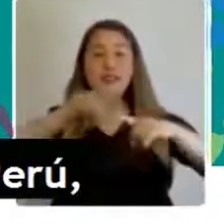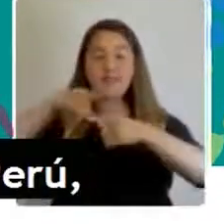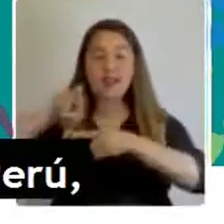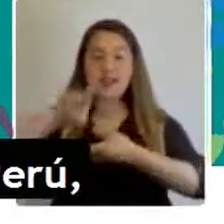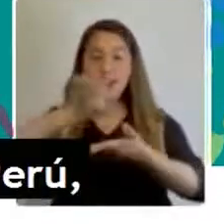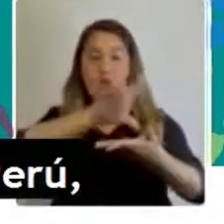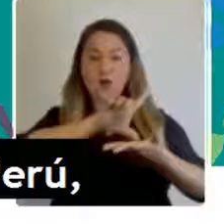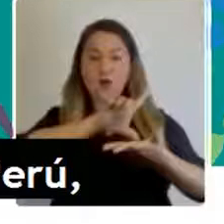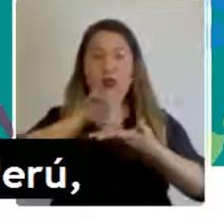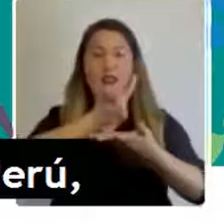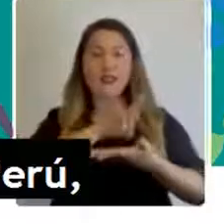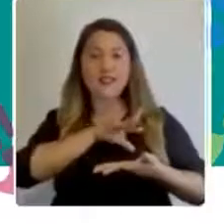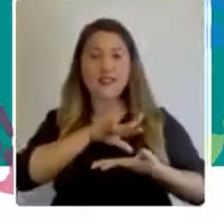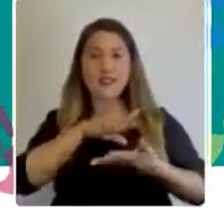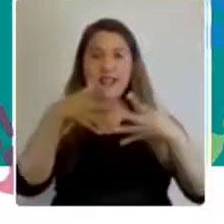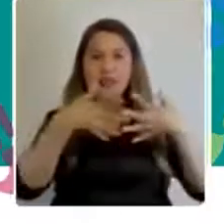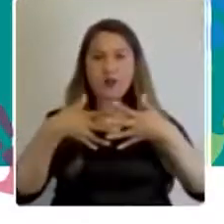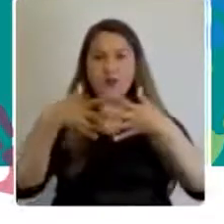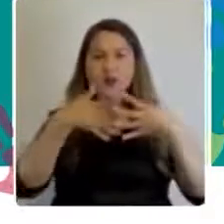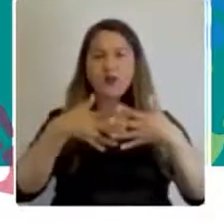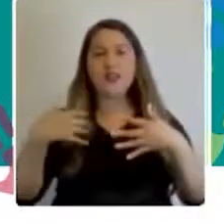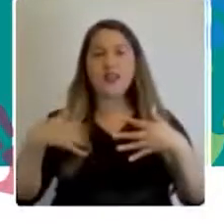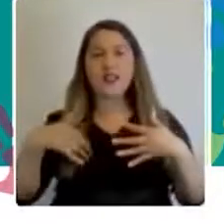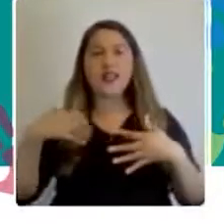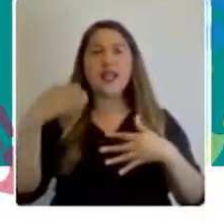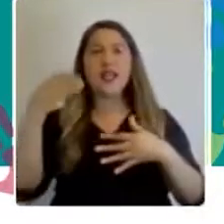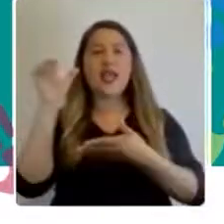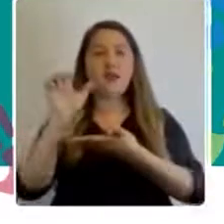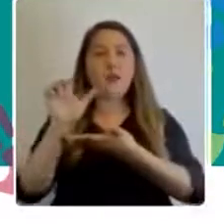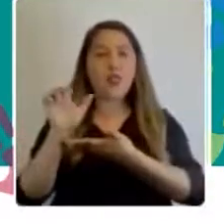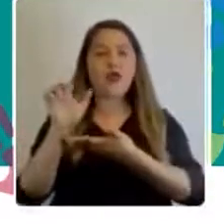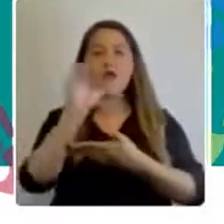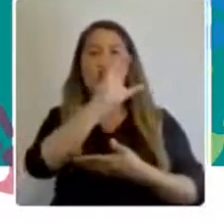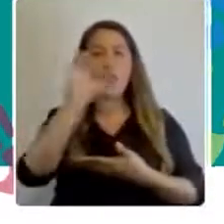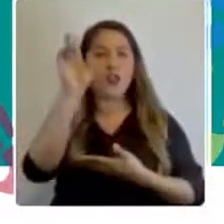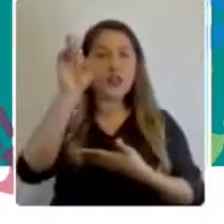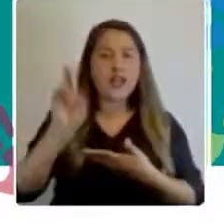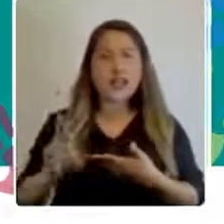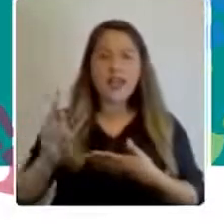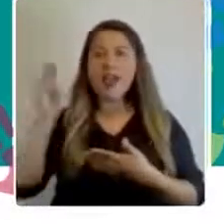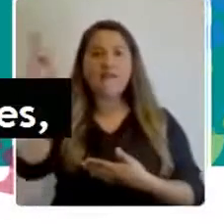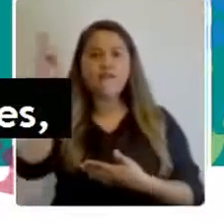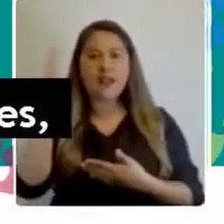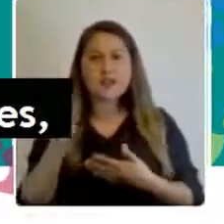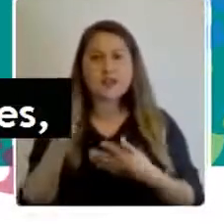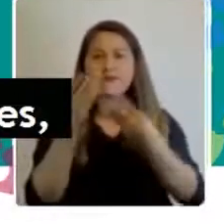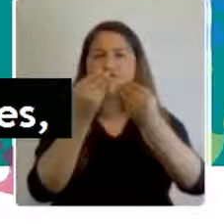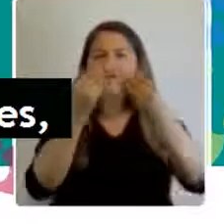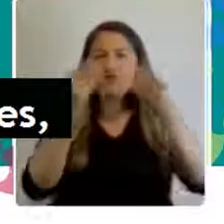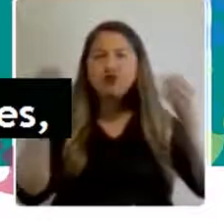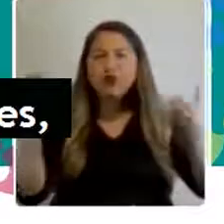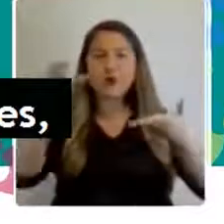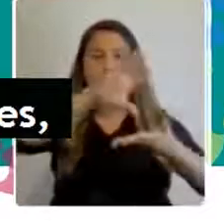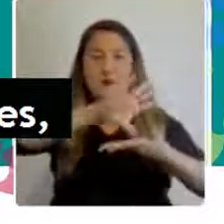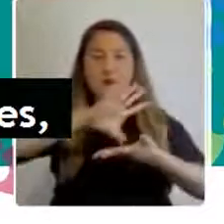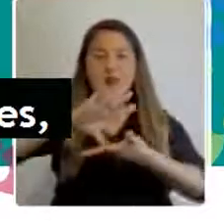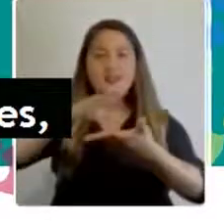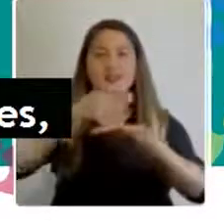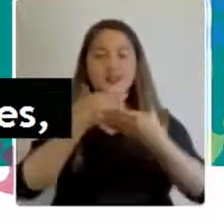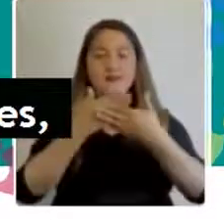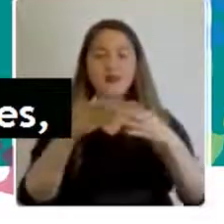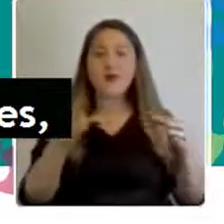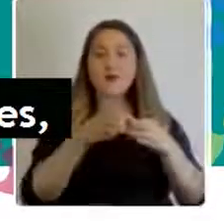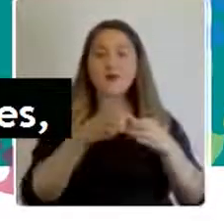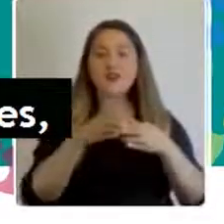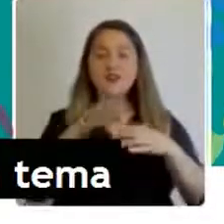Unidos, Argentina, Perú, Ecuador, Colombia, Brasil, Costa Rica, y varios otros países. También a las agrupaciones de pacientes, de